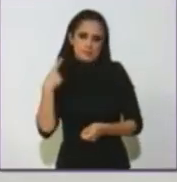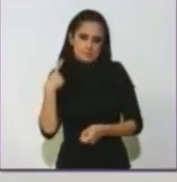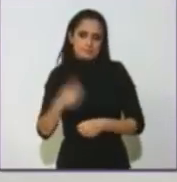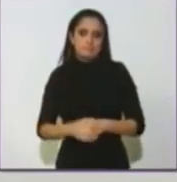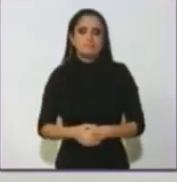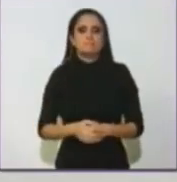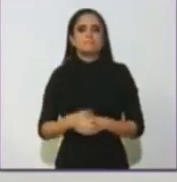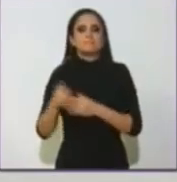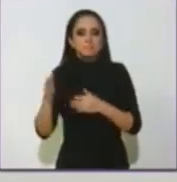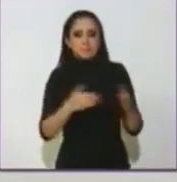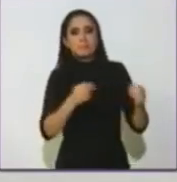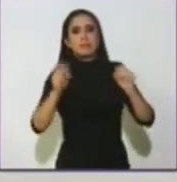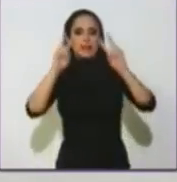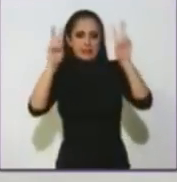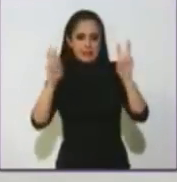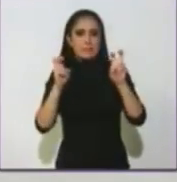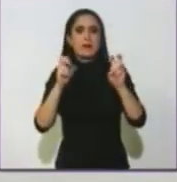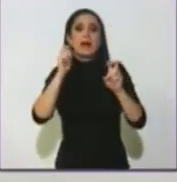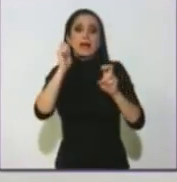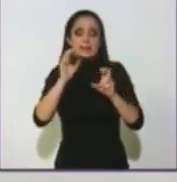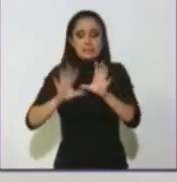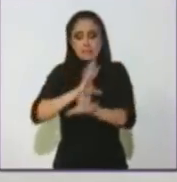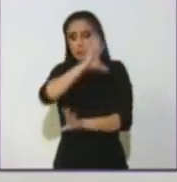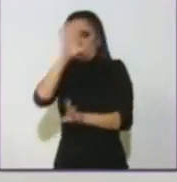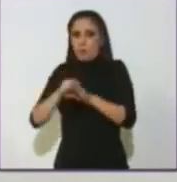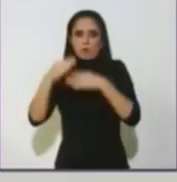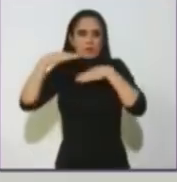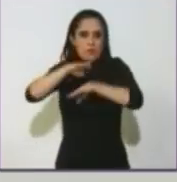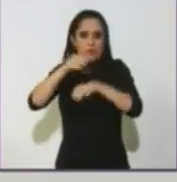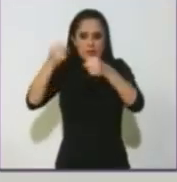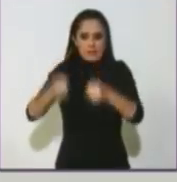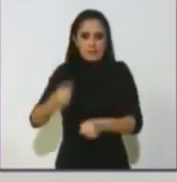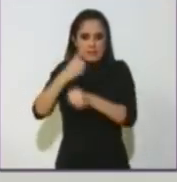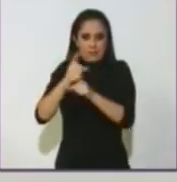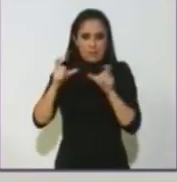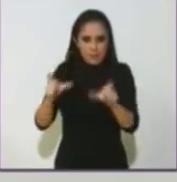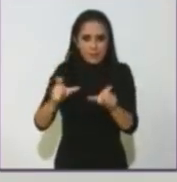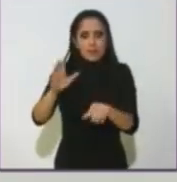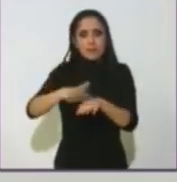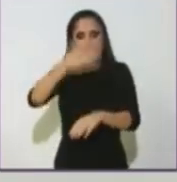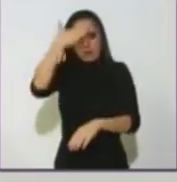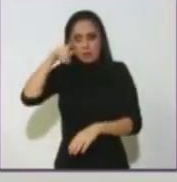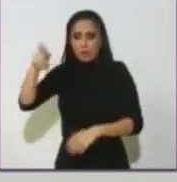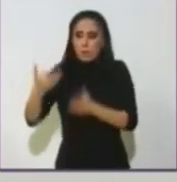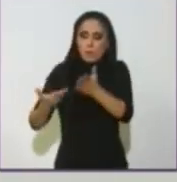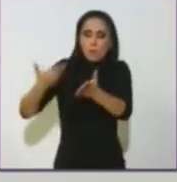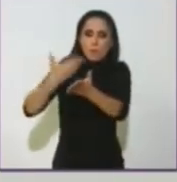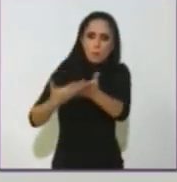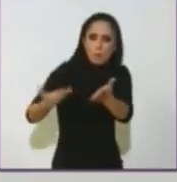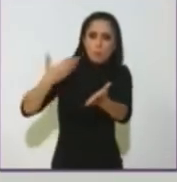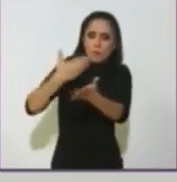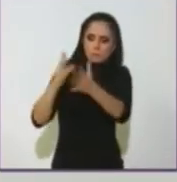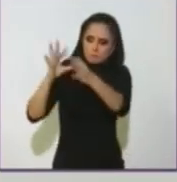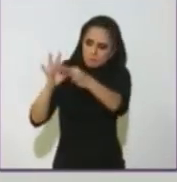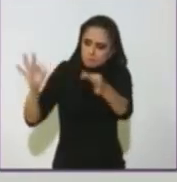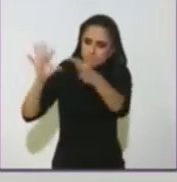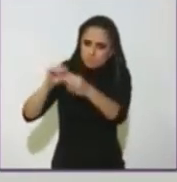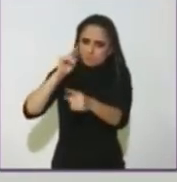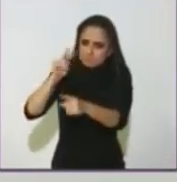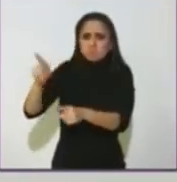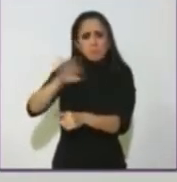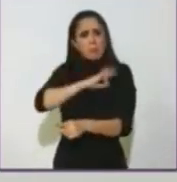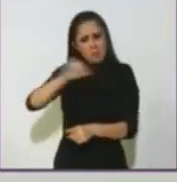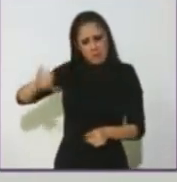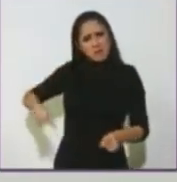el tema es integral de la seguridad y yo creo que uno sabe que las propuestas que hace es palacio de micros son pueden resultar atractivas